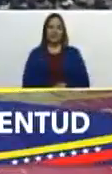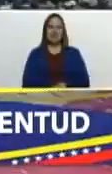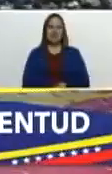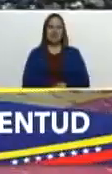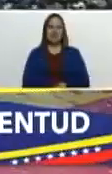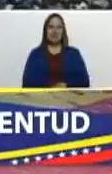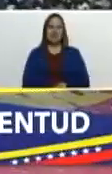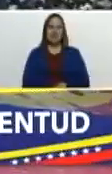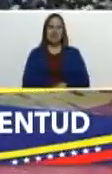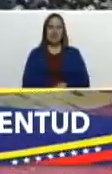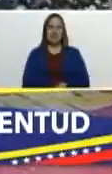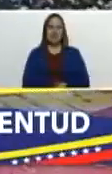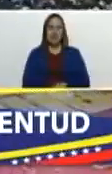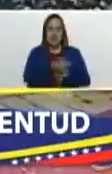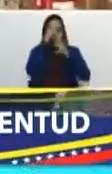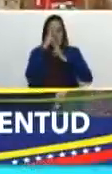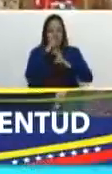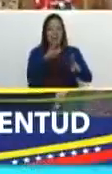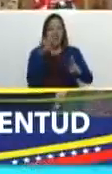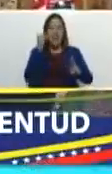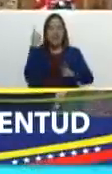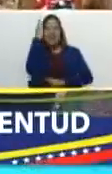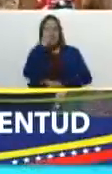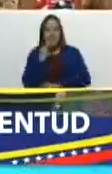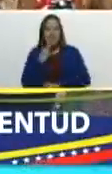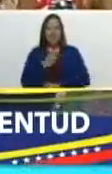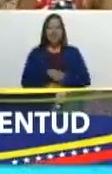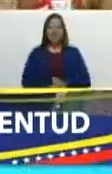Para que respeten y para que sean serios, pues.